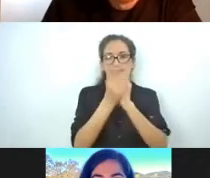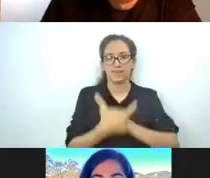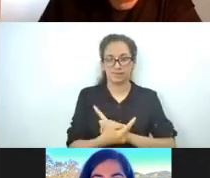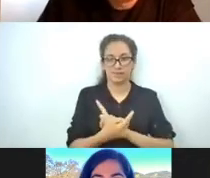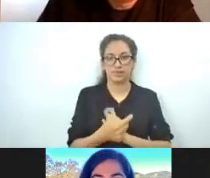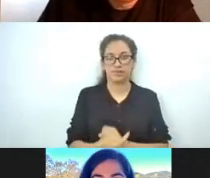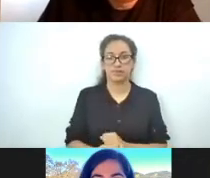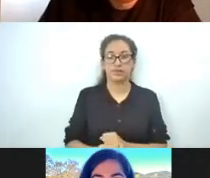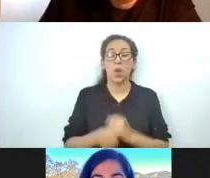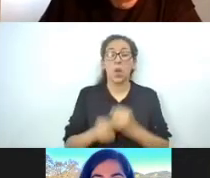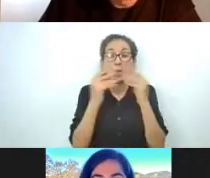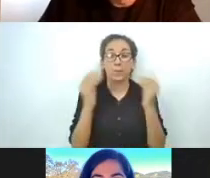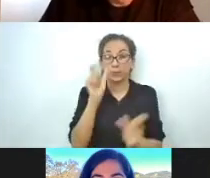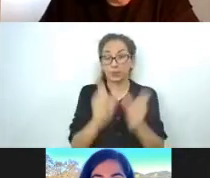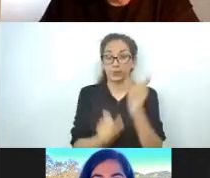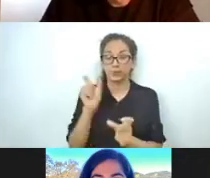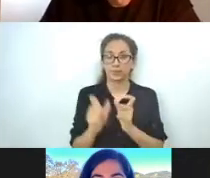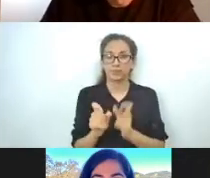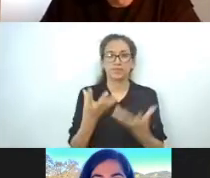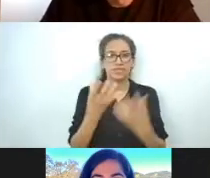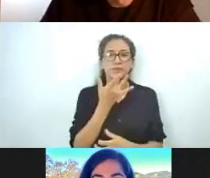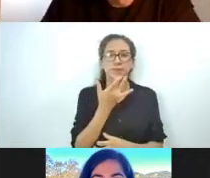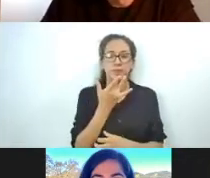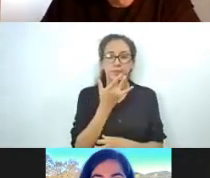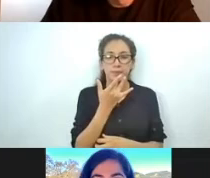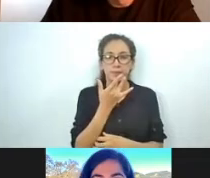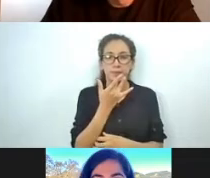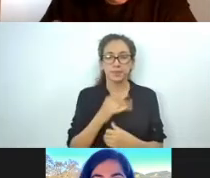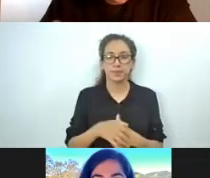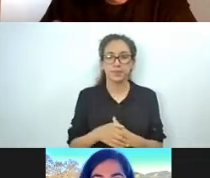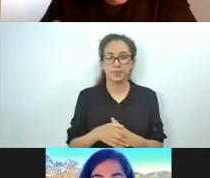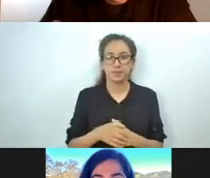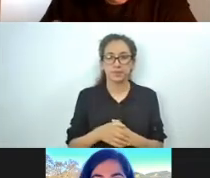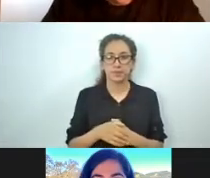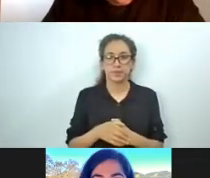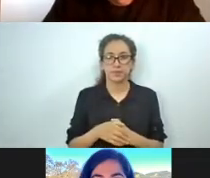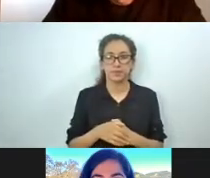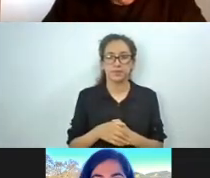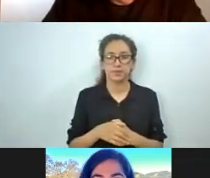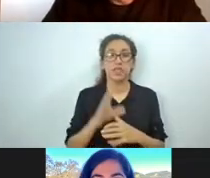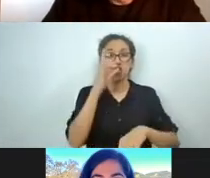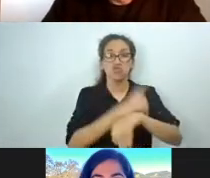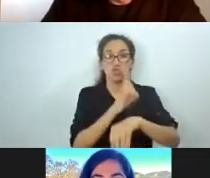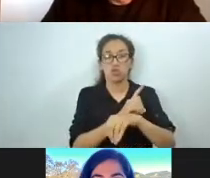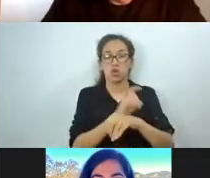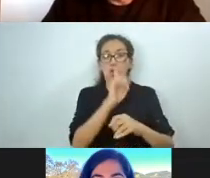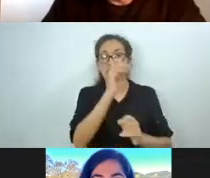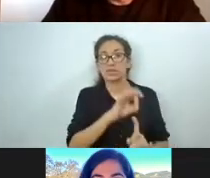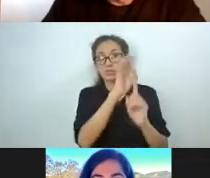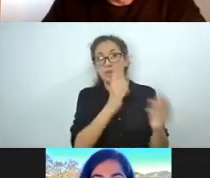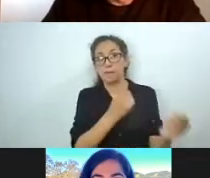que muchos pacientes preferirían, ¿no?, que sea el médico, el especialista, el que